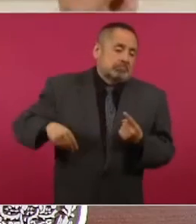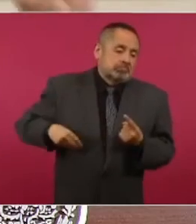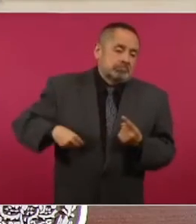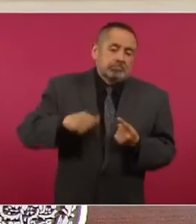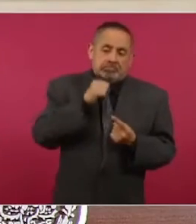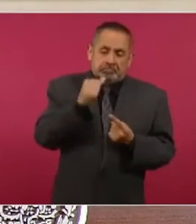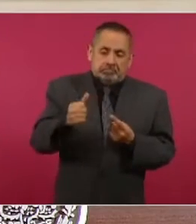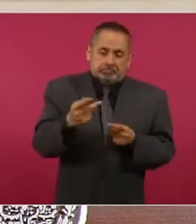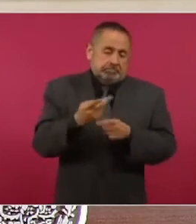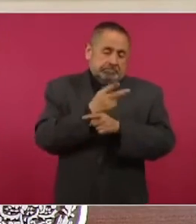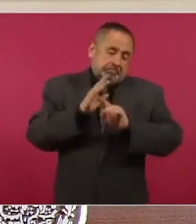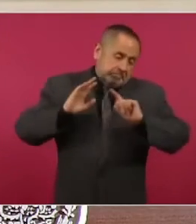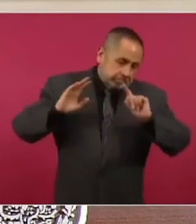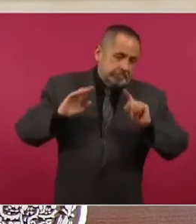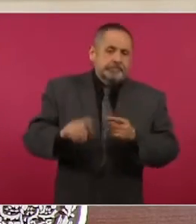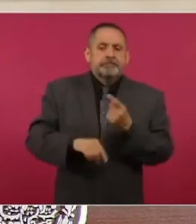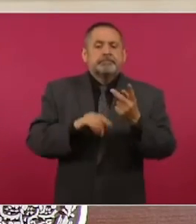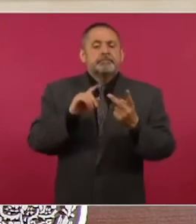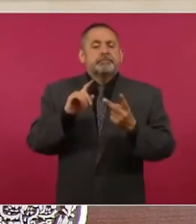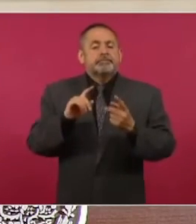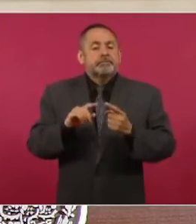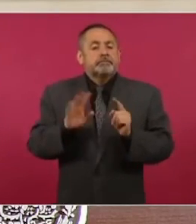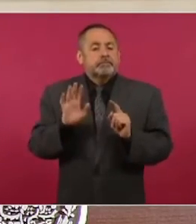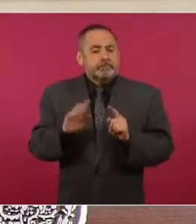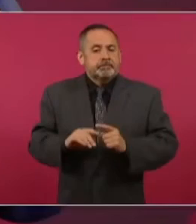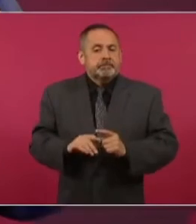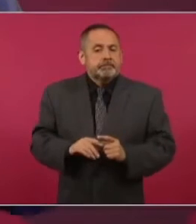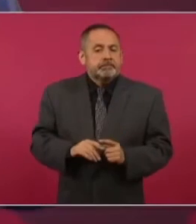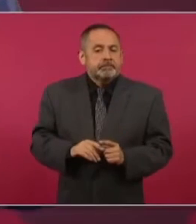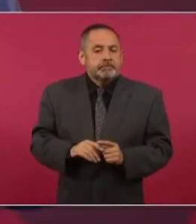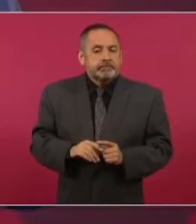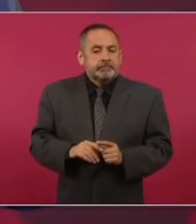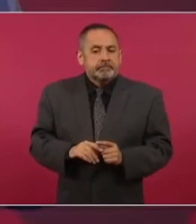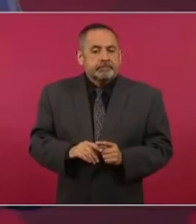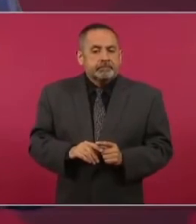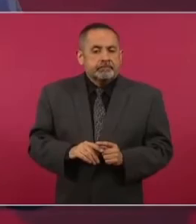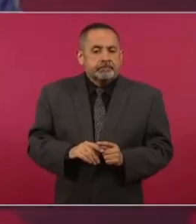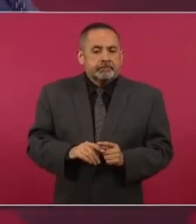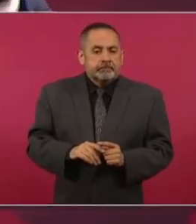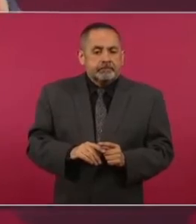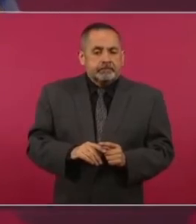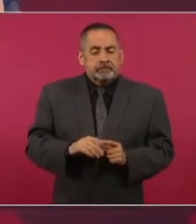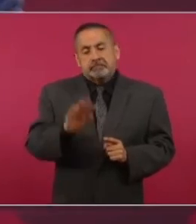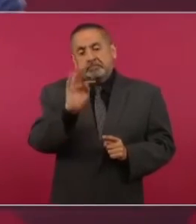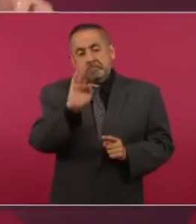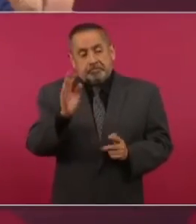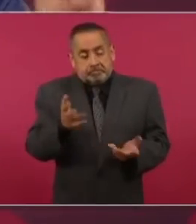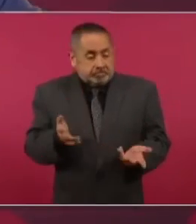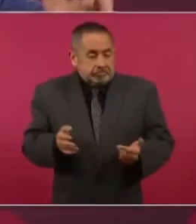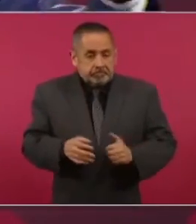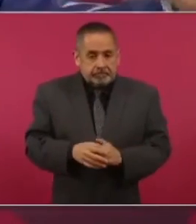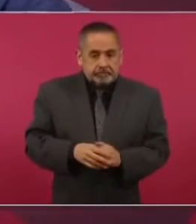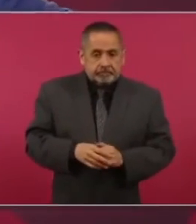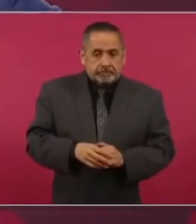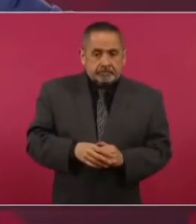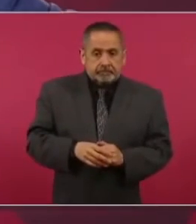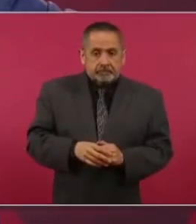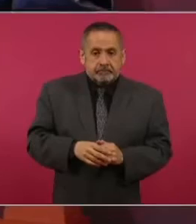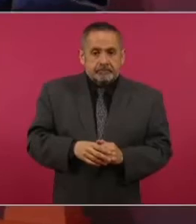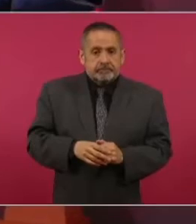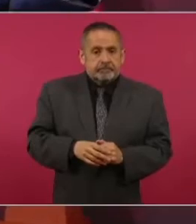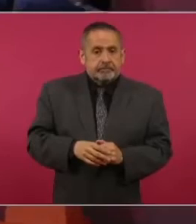qué fue lo que pasó. ¿Sí? O sea, porque es increíble que se